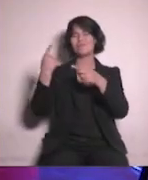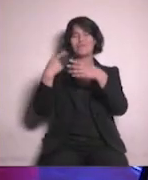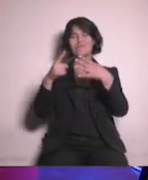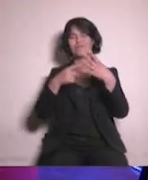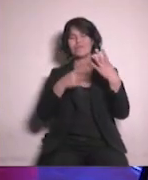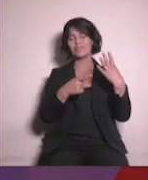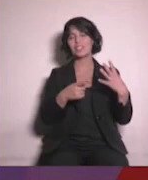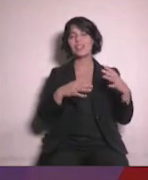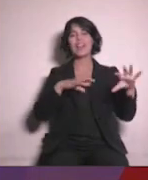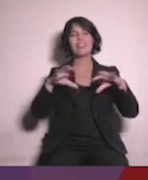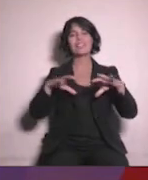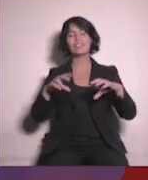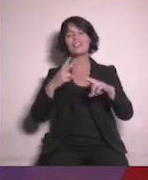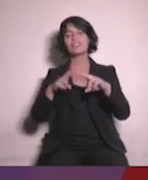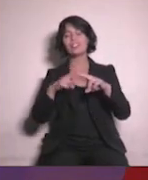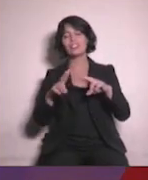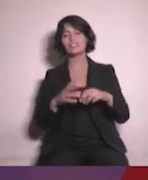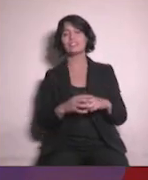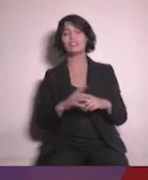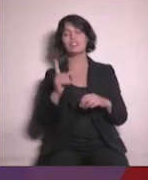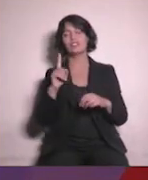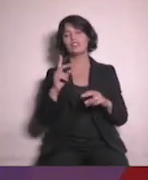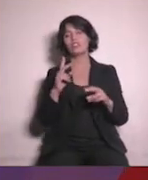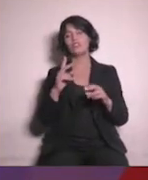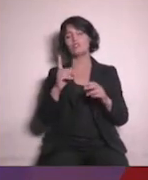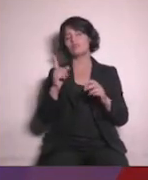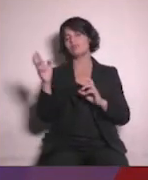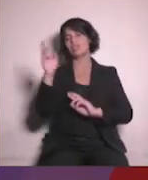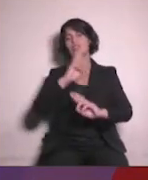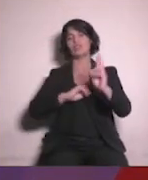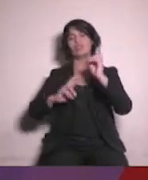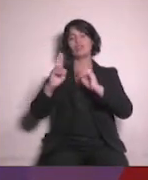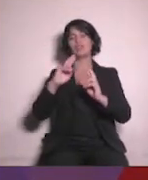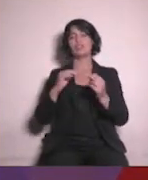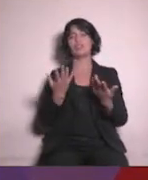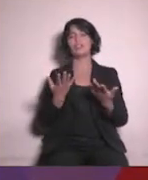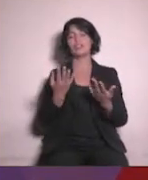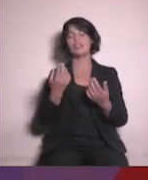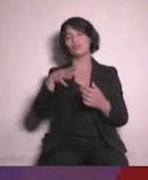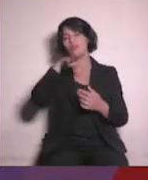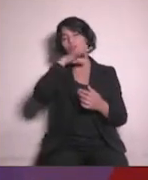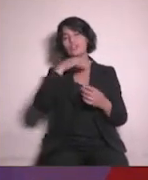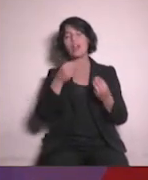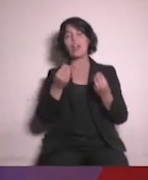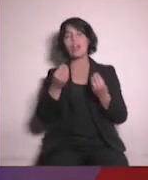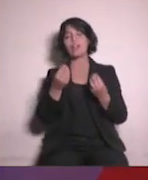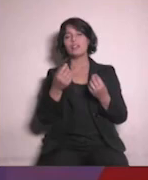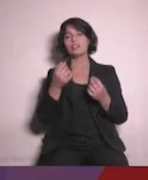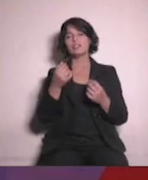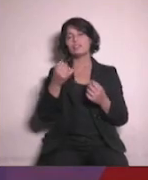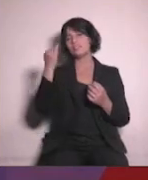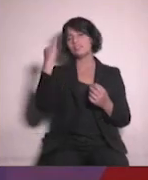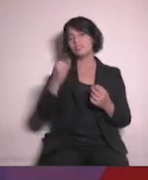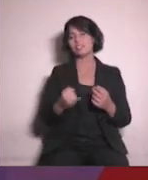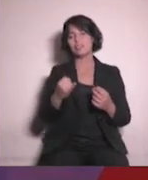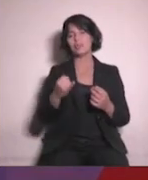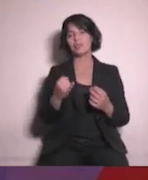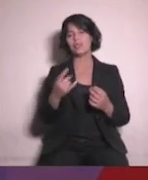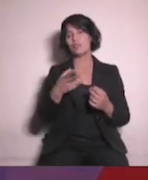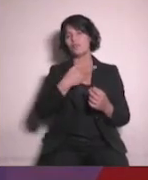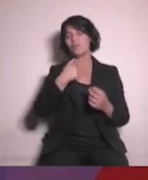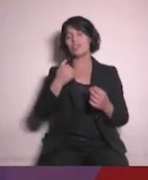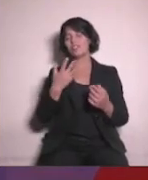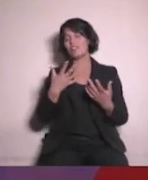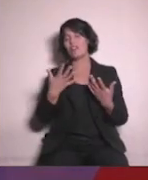actividades anexas que no van directamente relacionadas y que son las que ocupa la mayor parte de nuestra